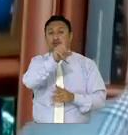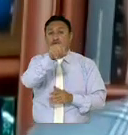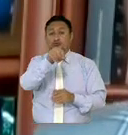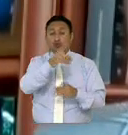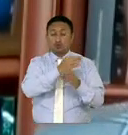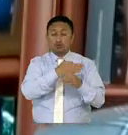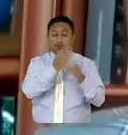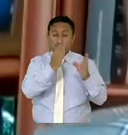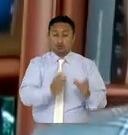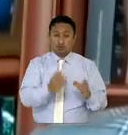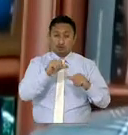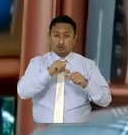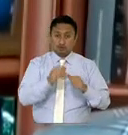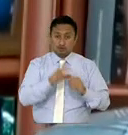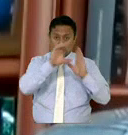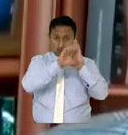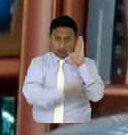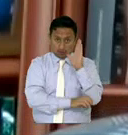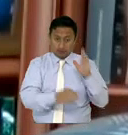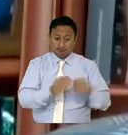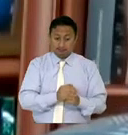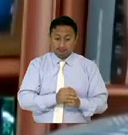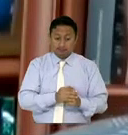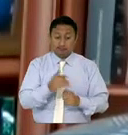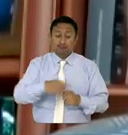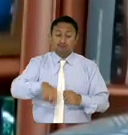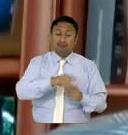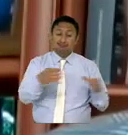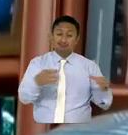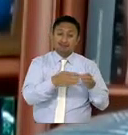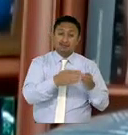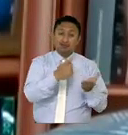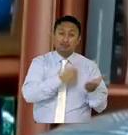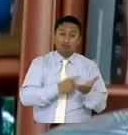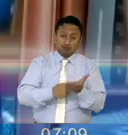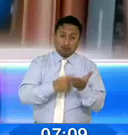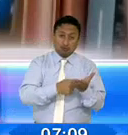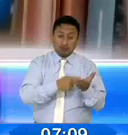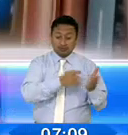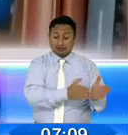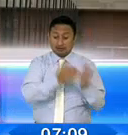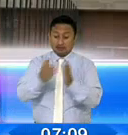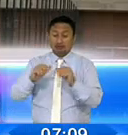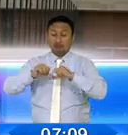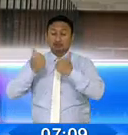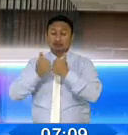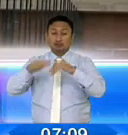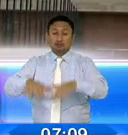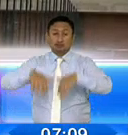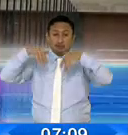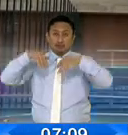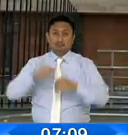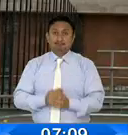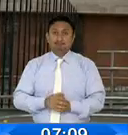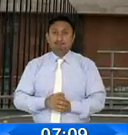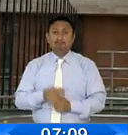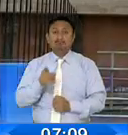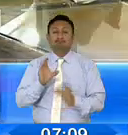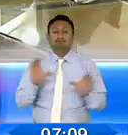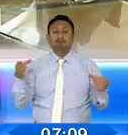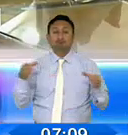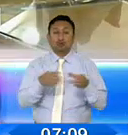República deberán ser debatidos y resueltos por el Pleno de la Asamblea Nacional. La conformación del Consejo de